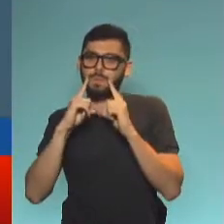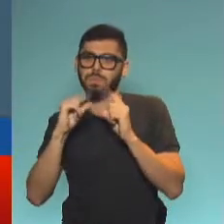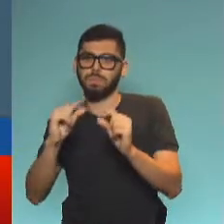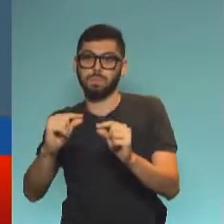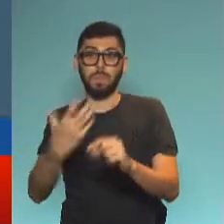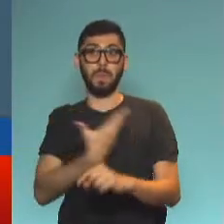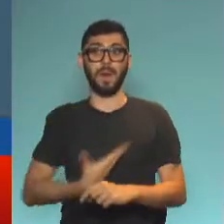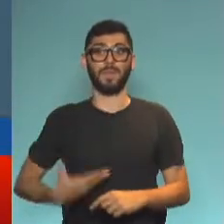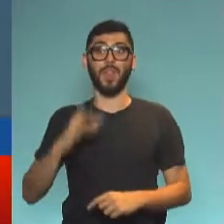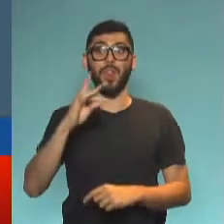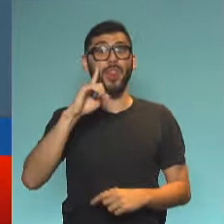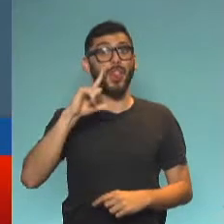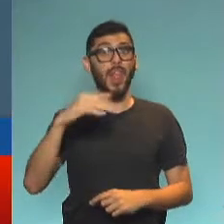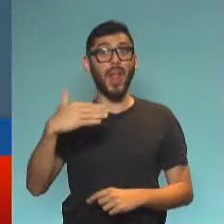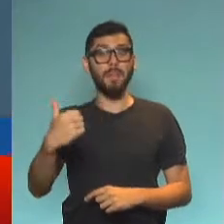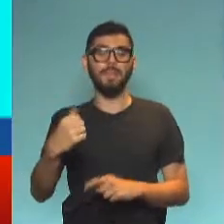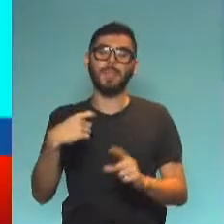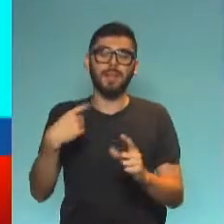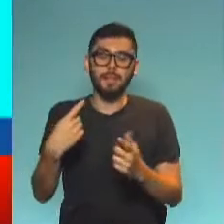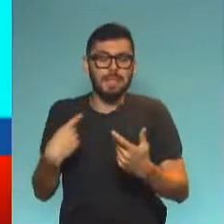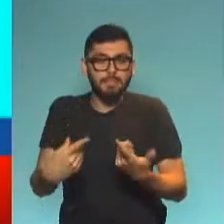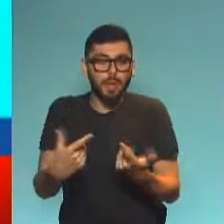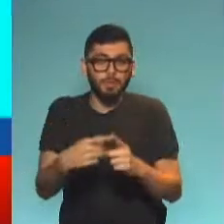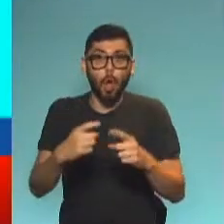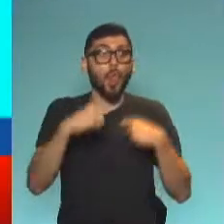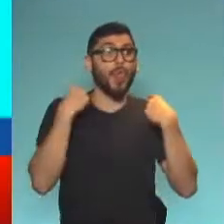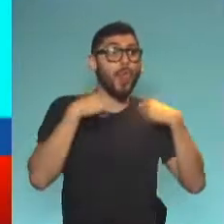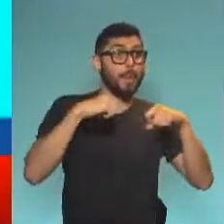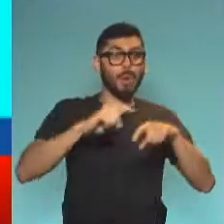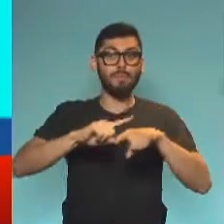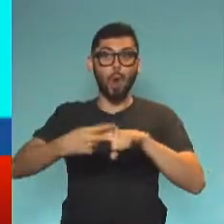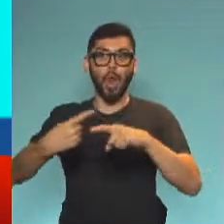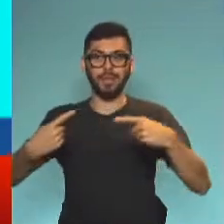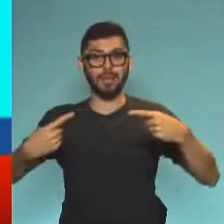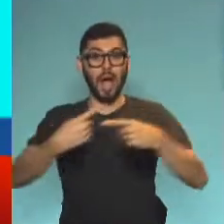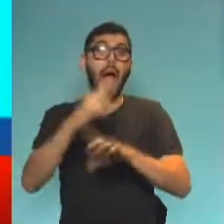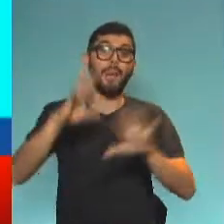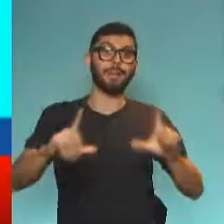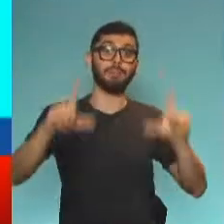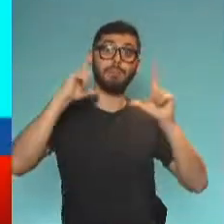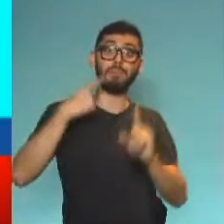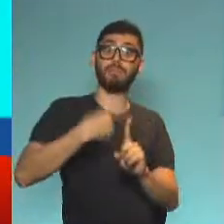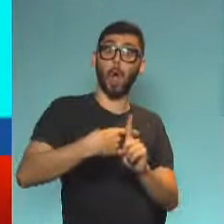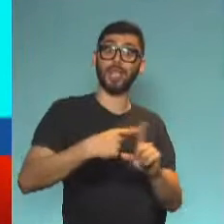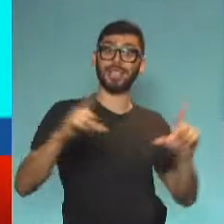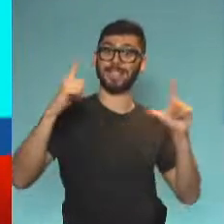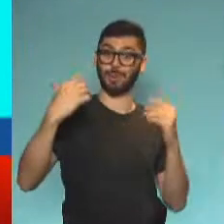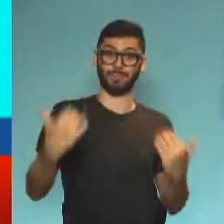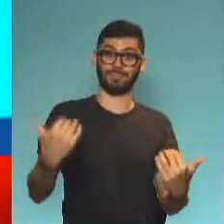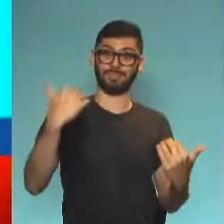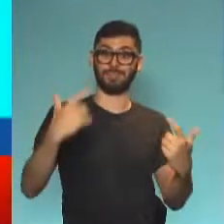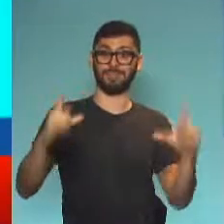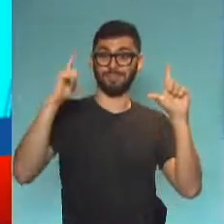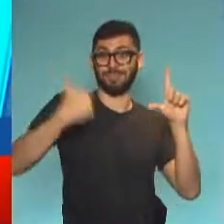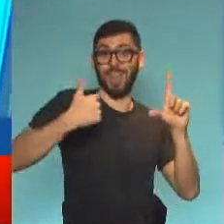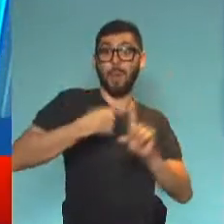con la presidencia de Dilma Rousseff. Digo, siempre este cruce entre política y deporte a veces genera su efecto positivo para el que gobierna y a veces justamente el